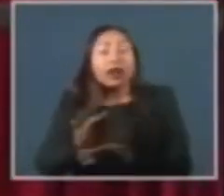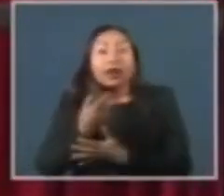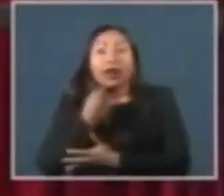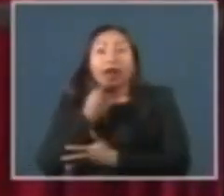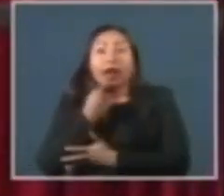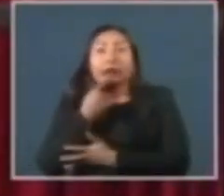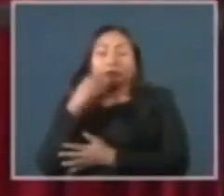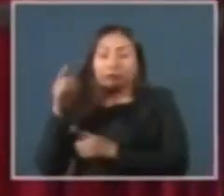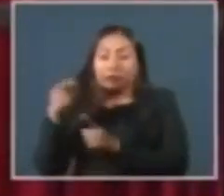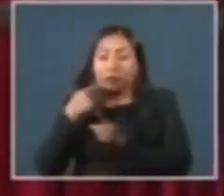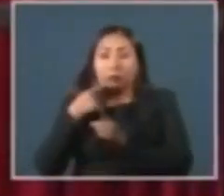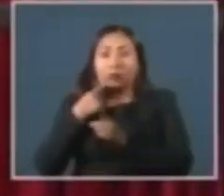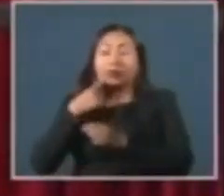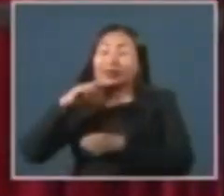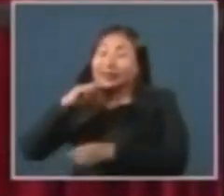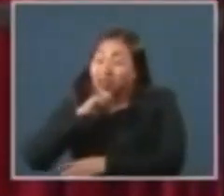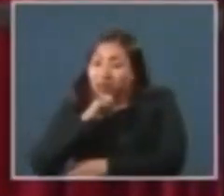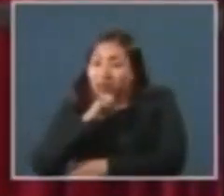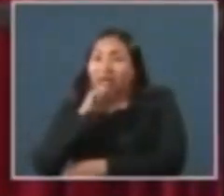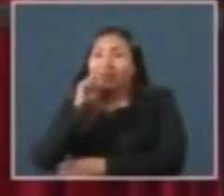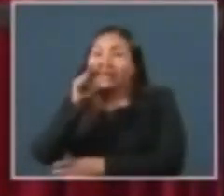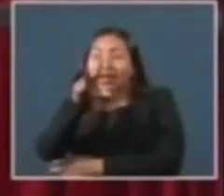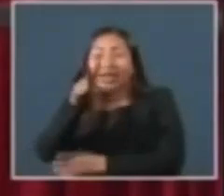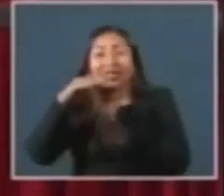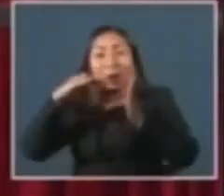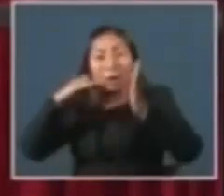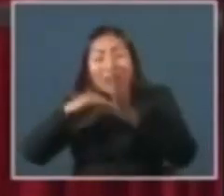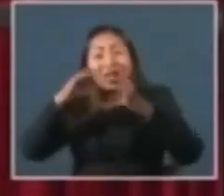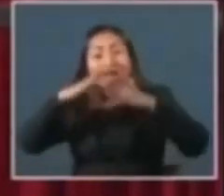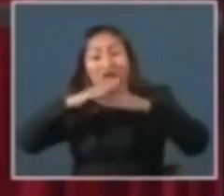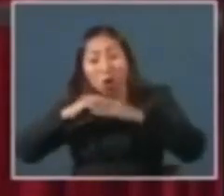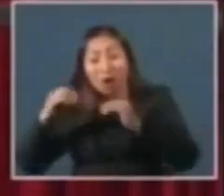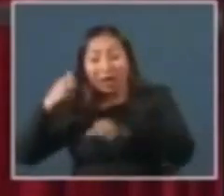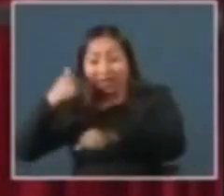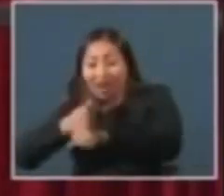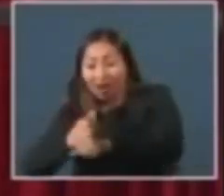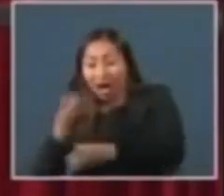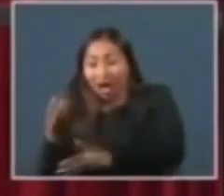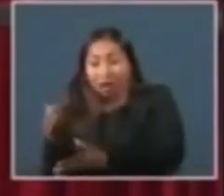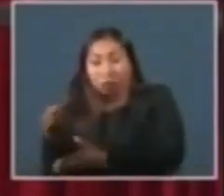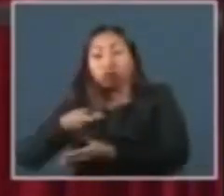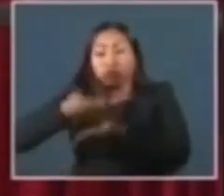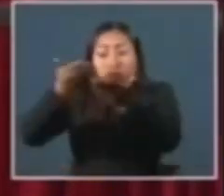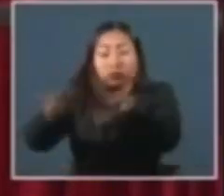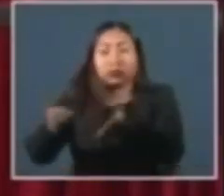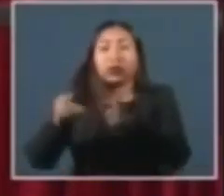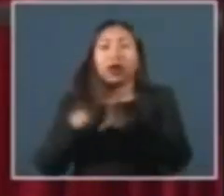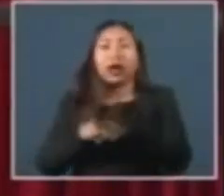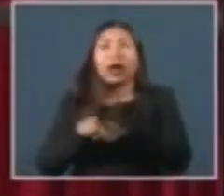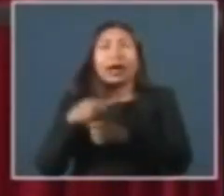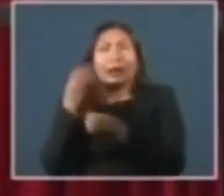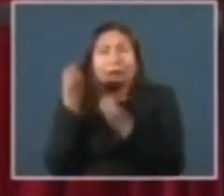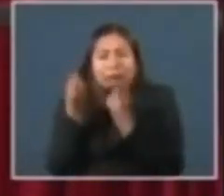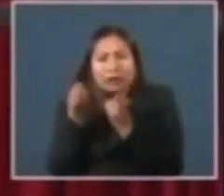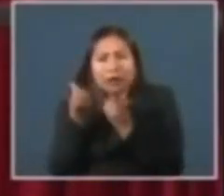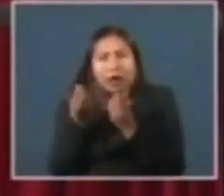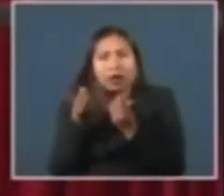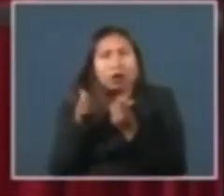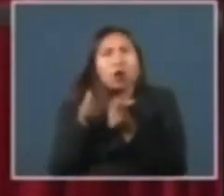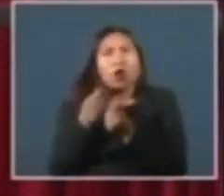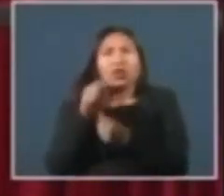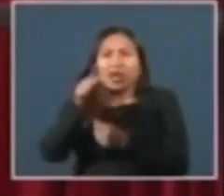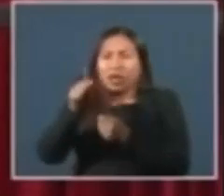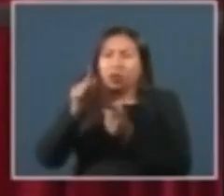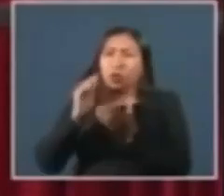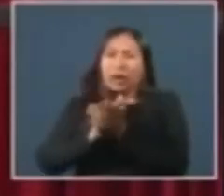Defensoría, que ganaba $3,000. Pero por el miedo y el escarnio que tenía de que su esposo